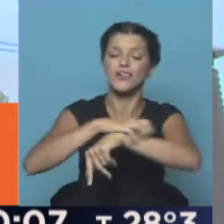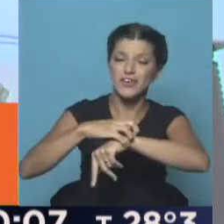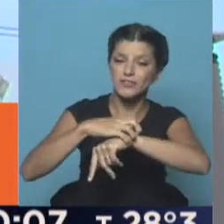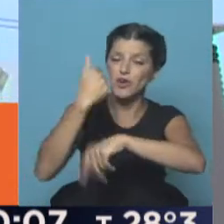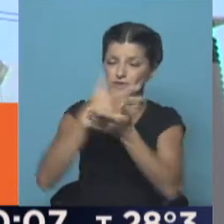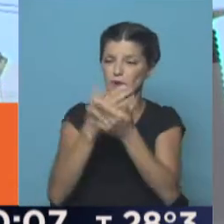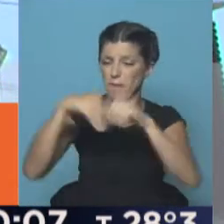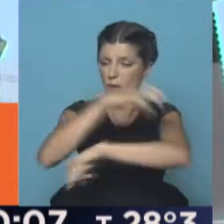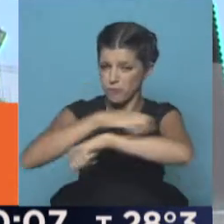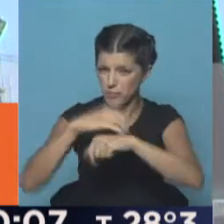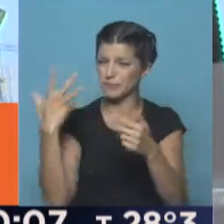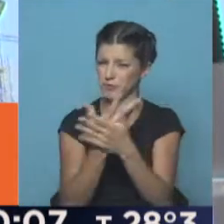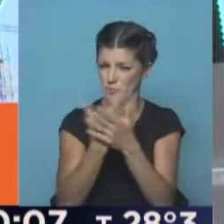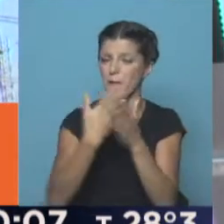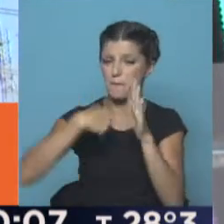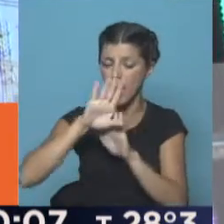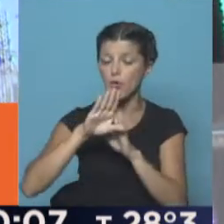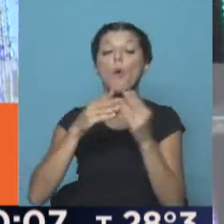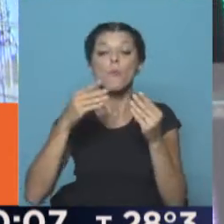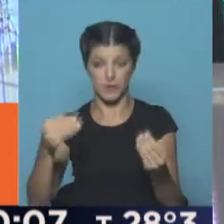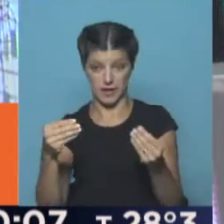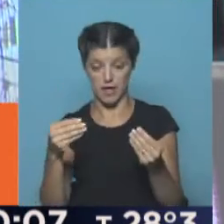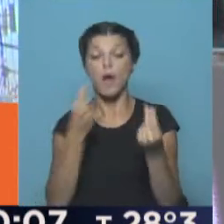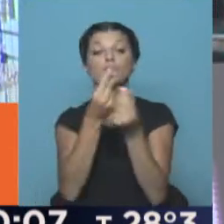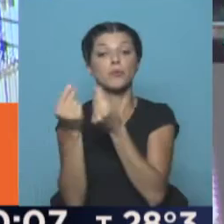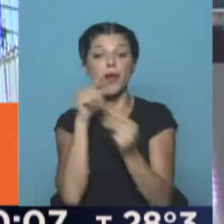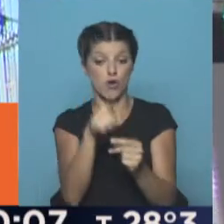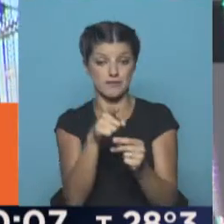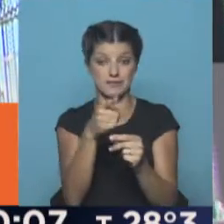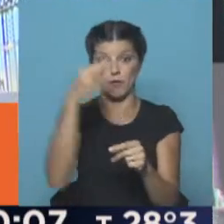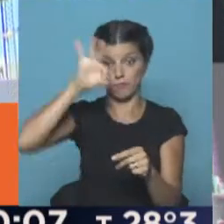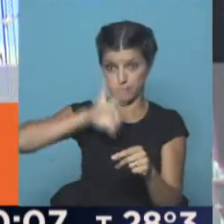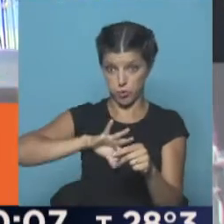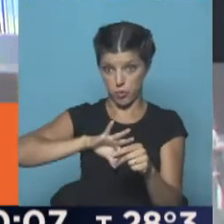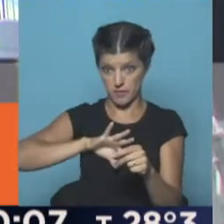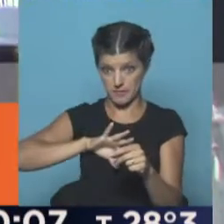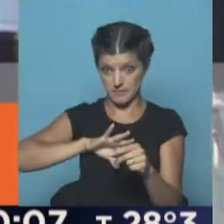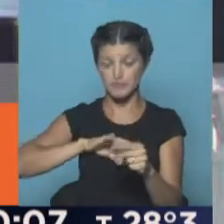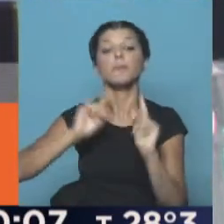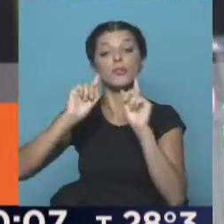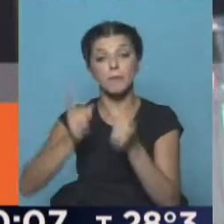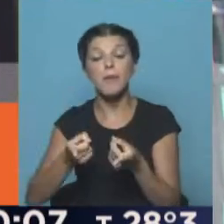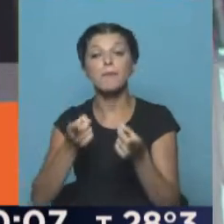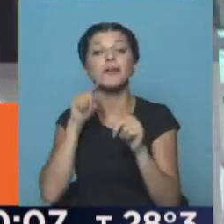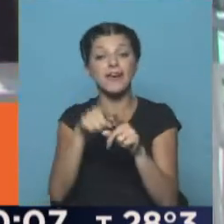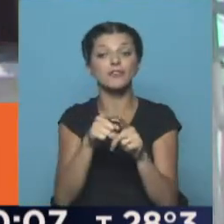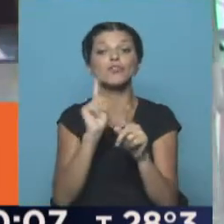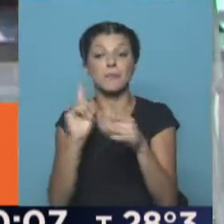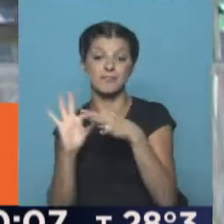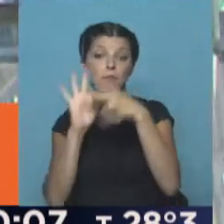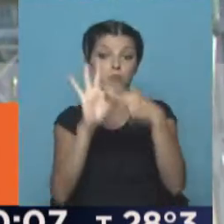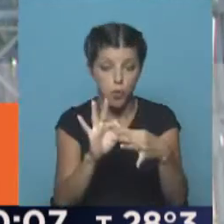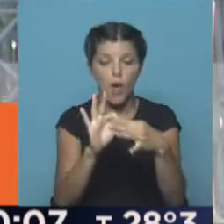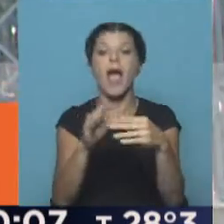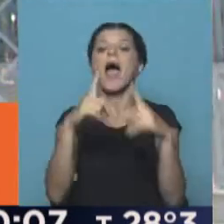menores recursos no sólo por el peso relativo sobre su nivel de ingresos sino también por el traslado a los precios especialmente en los